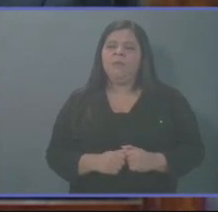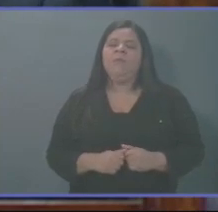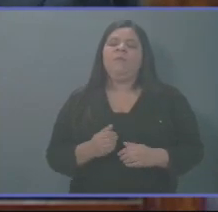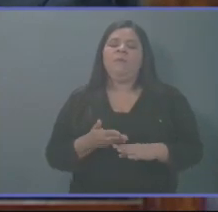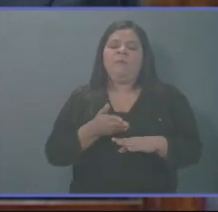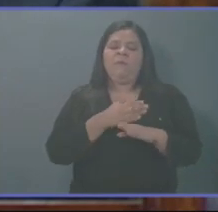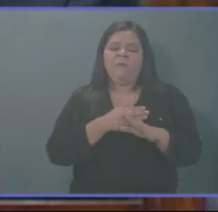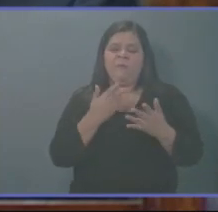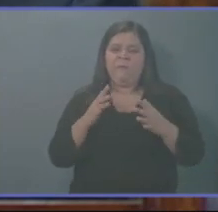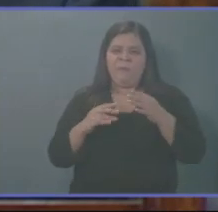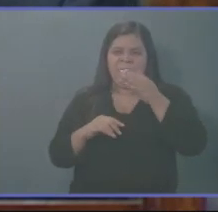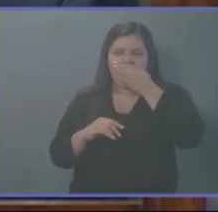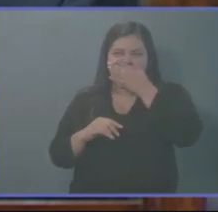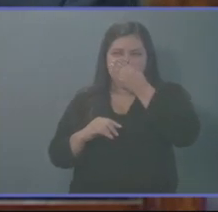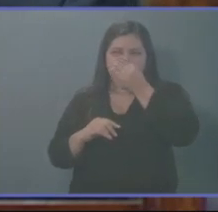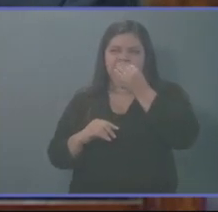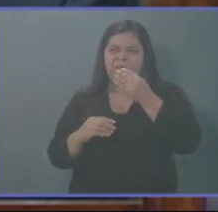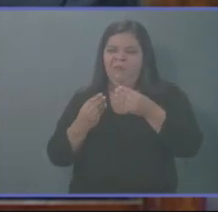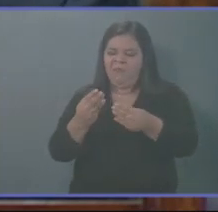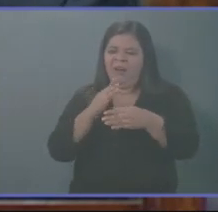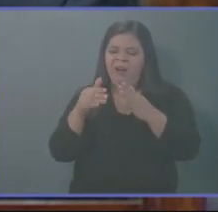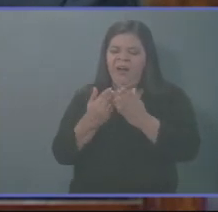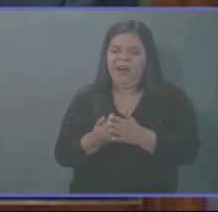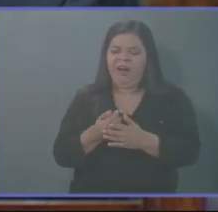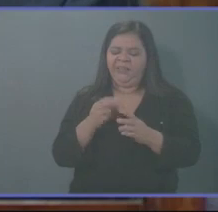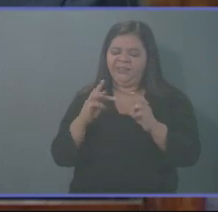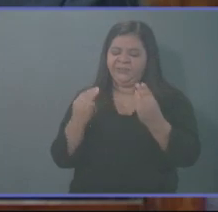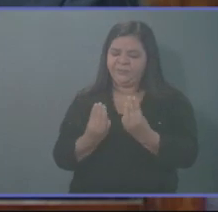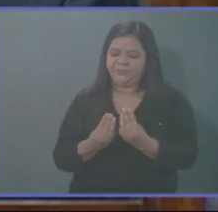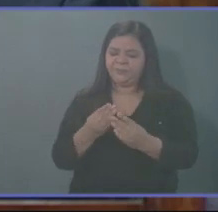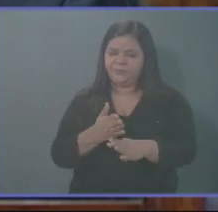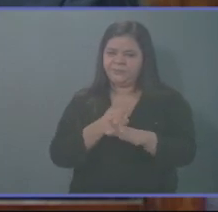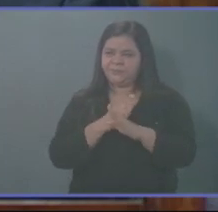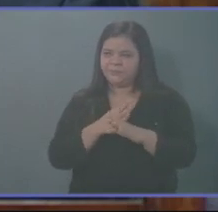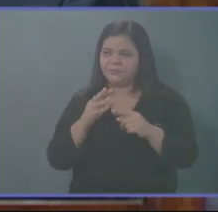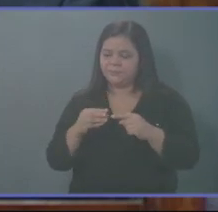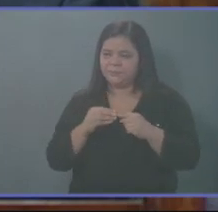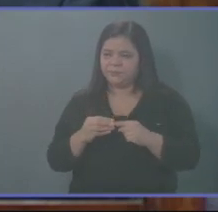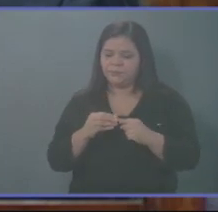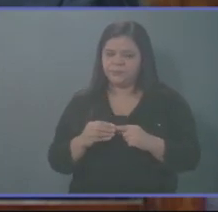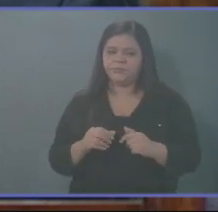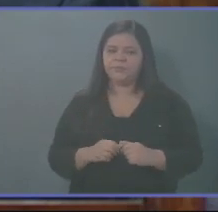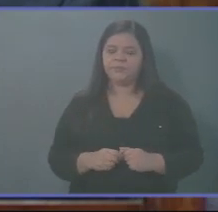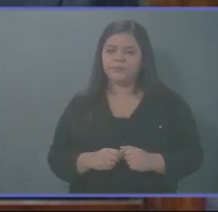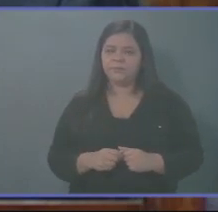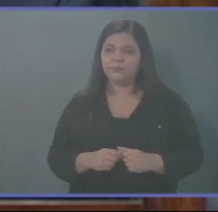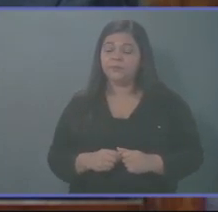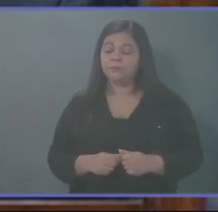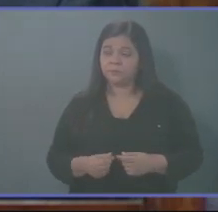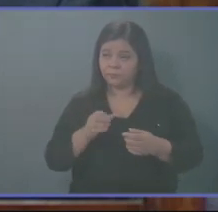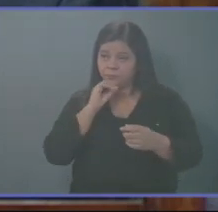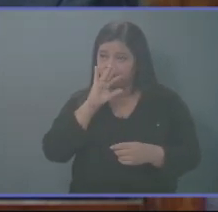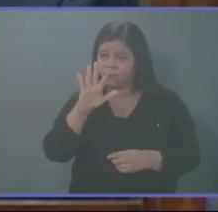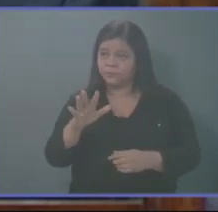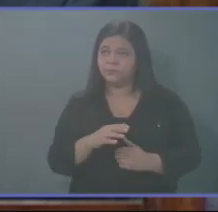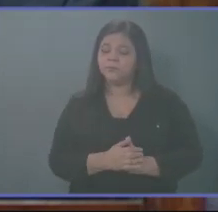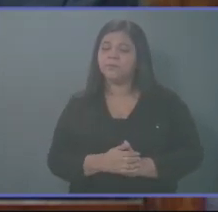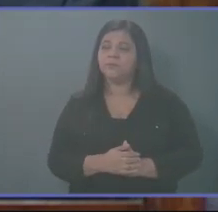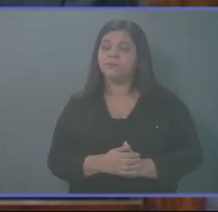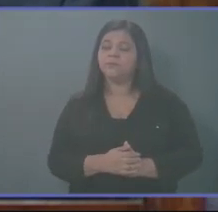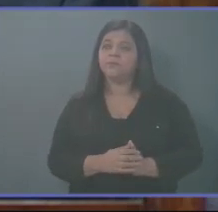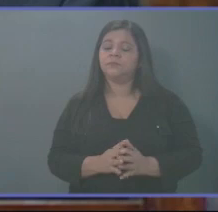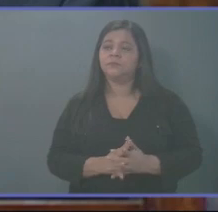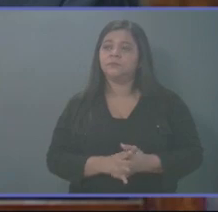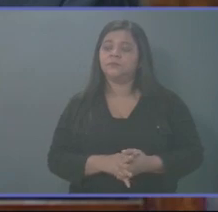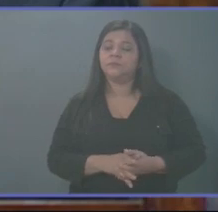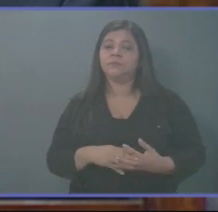fueron ofrecimientos a las pandillas, y la defensa particular aclara que estos